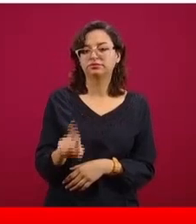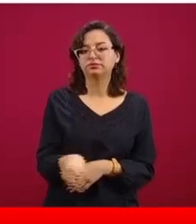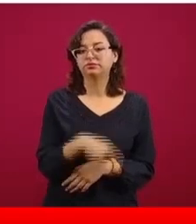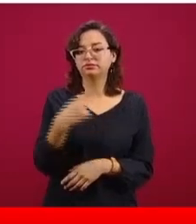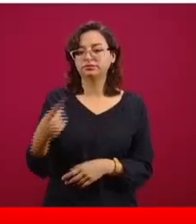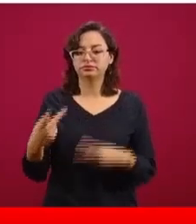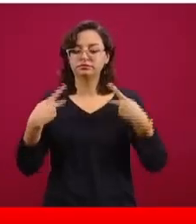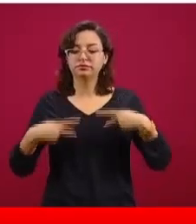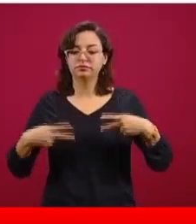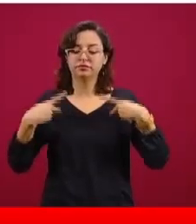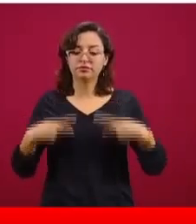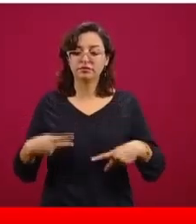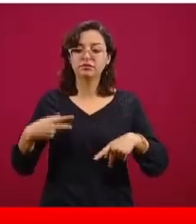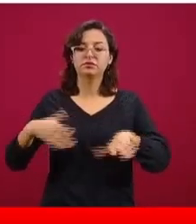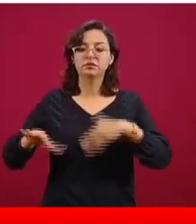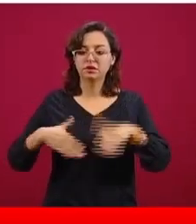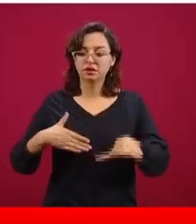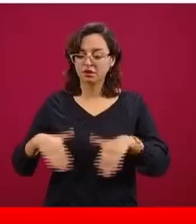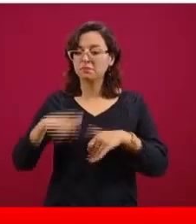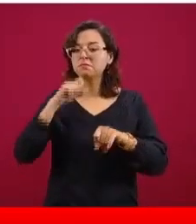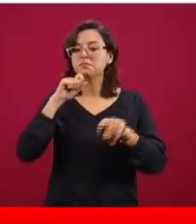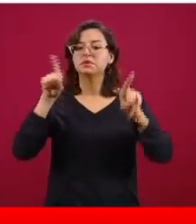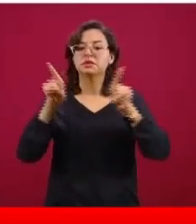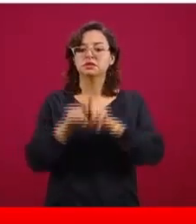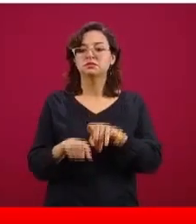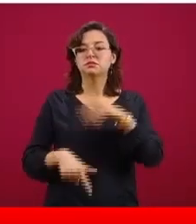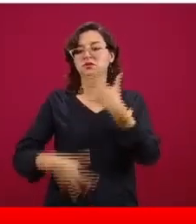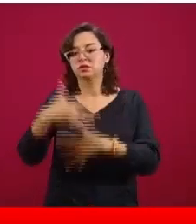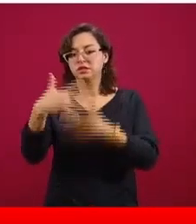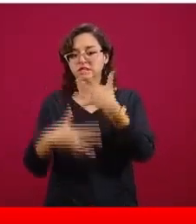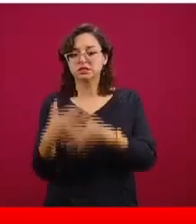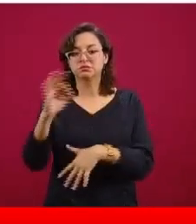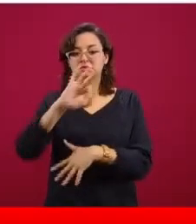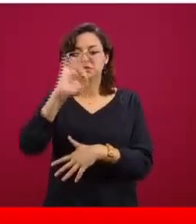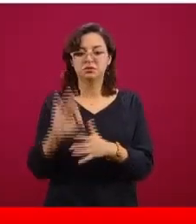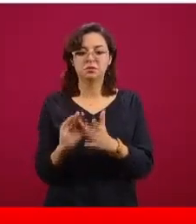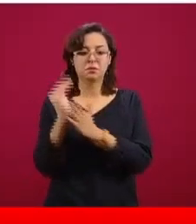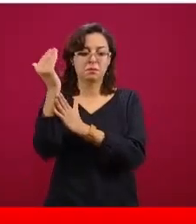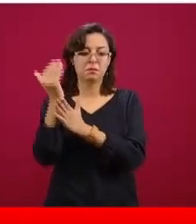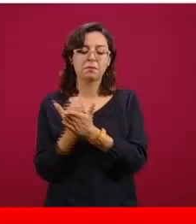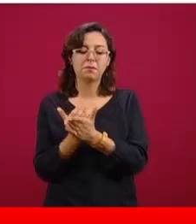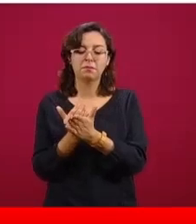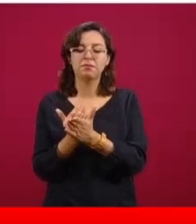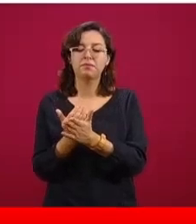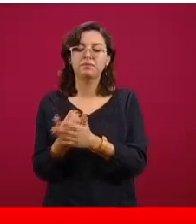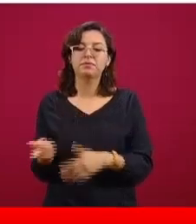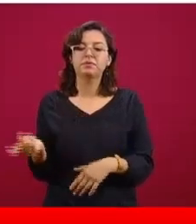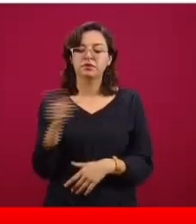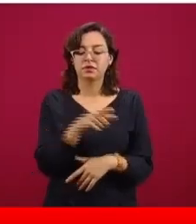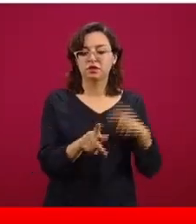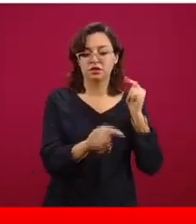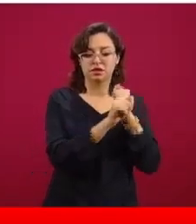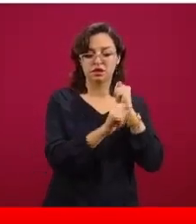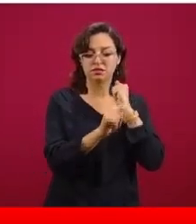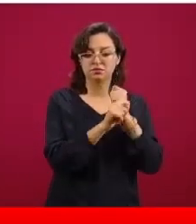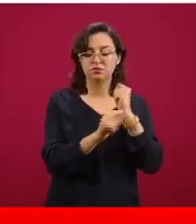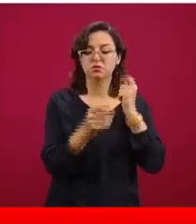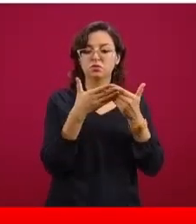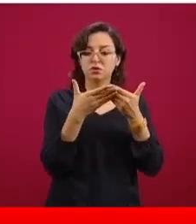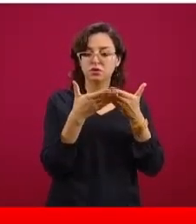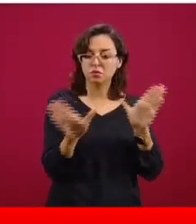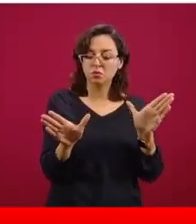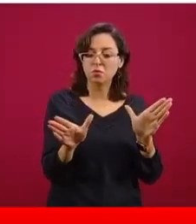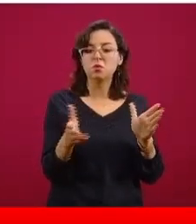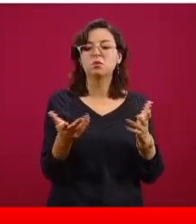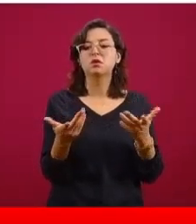transeúntes una baja sensible del 15 9% el robo en transporte público colectivo